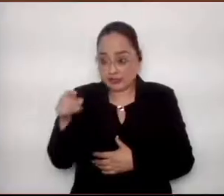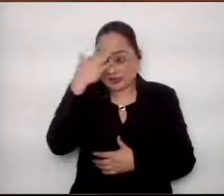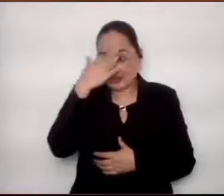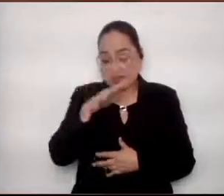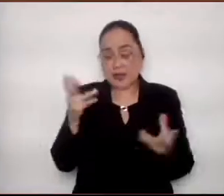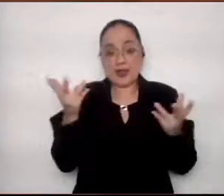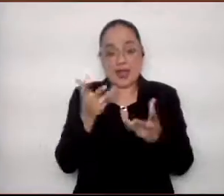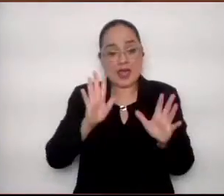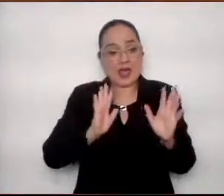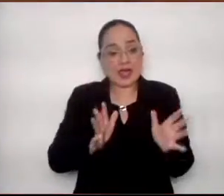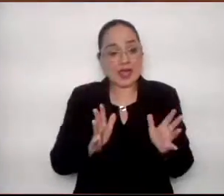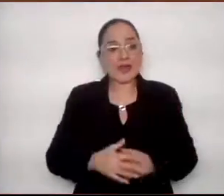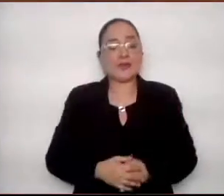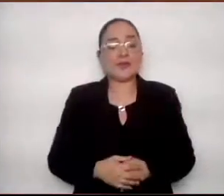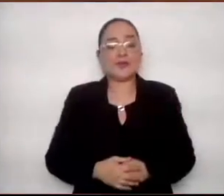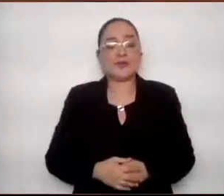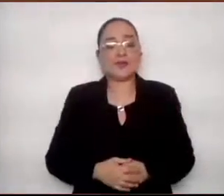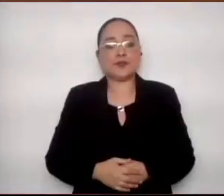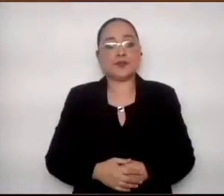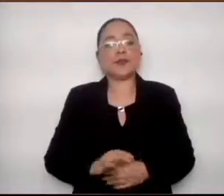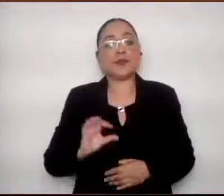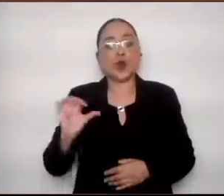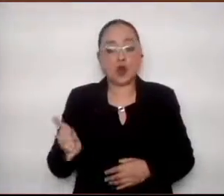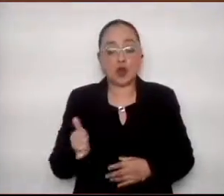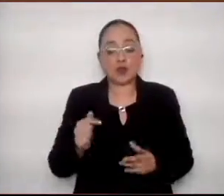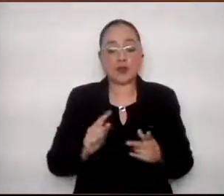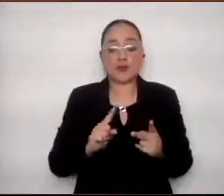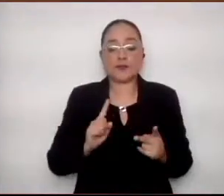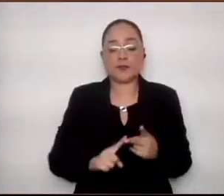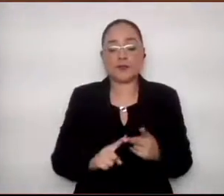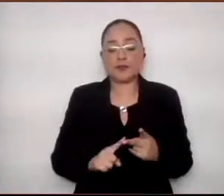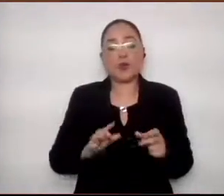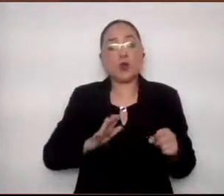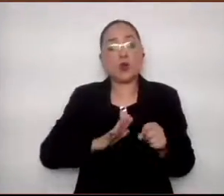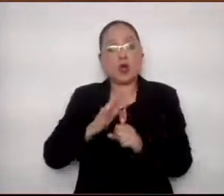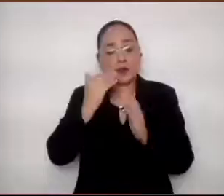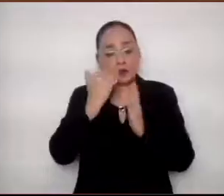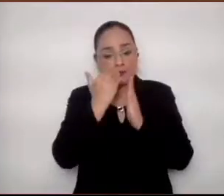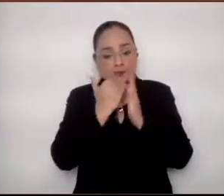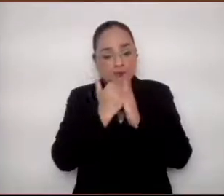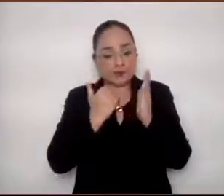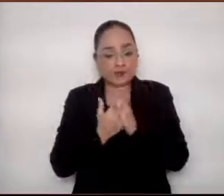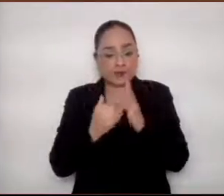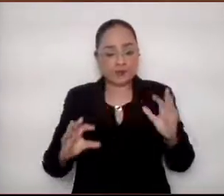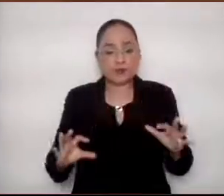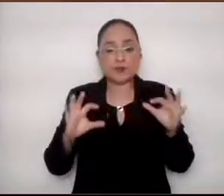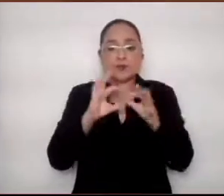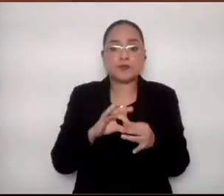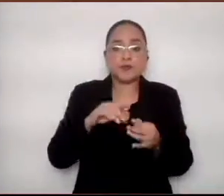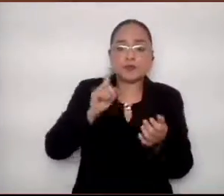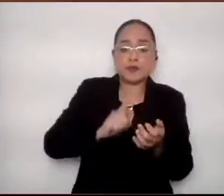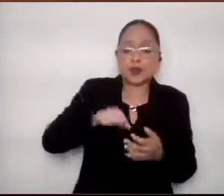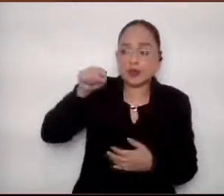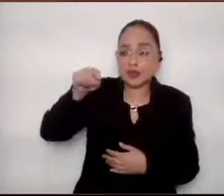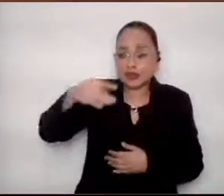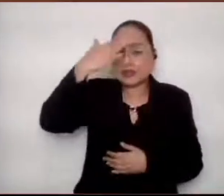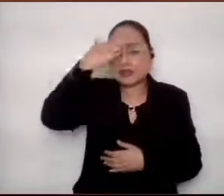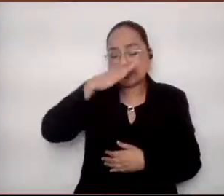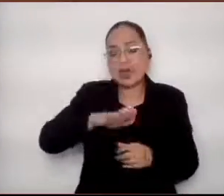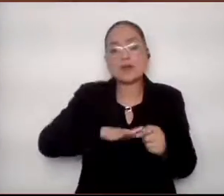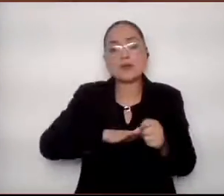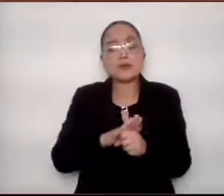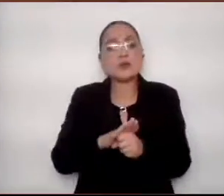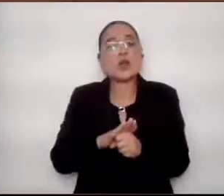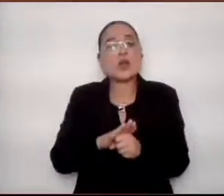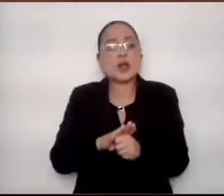Otra pregunta, ¿bajo qué criterios sí podrían ser considerados? Si su respuesta es